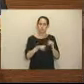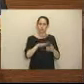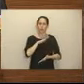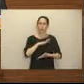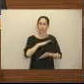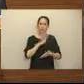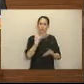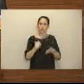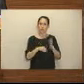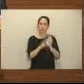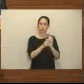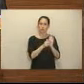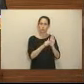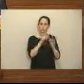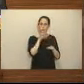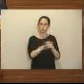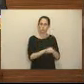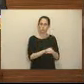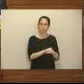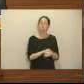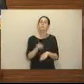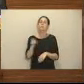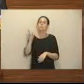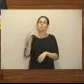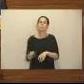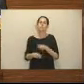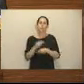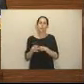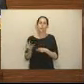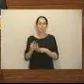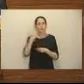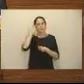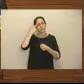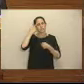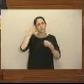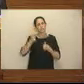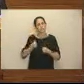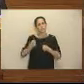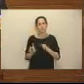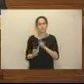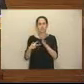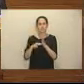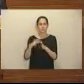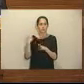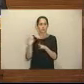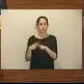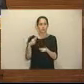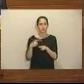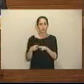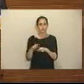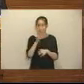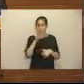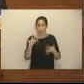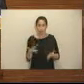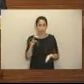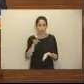nuestro marco constitucional, y se decantarse por un firme sostenimiento del sistema político en el que estamos viviendo,